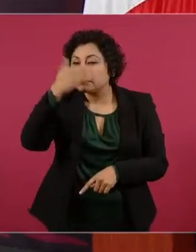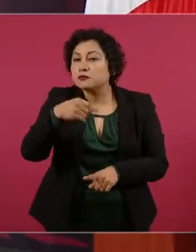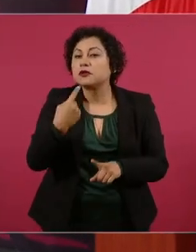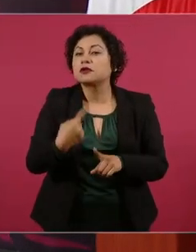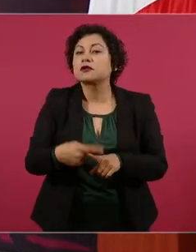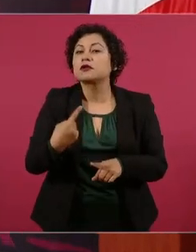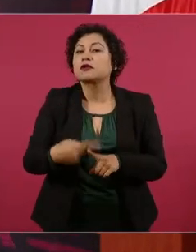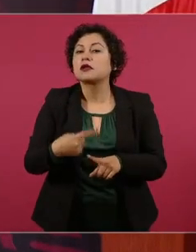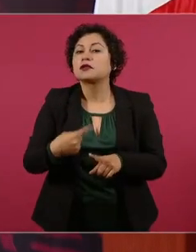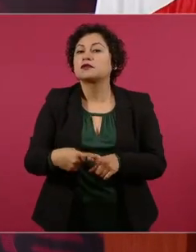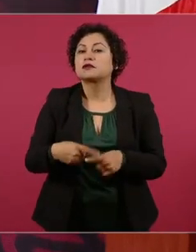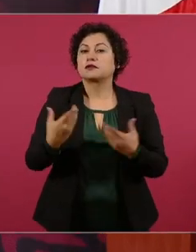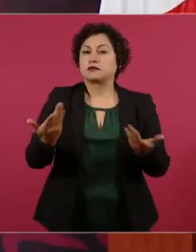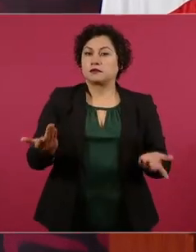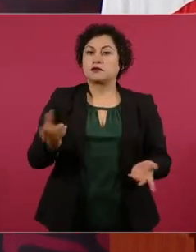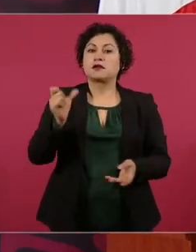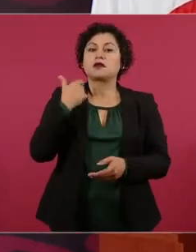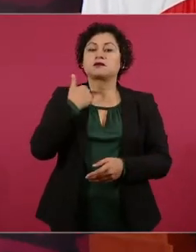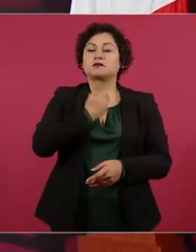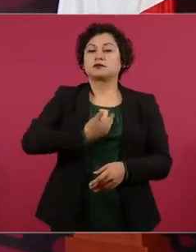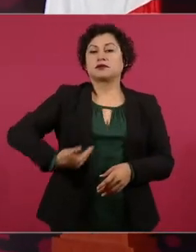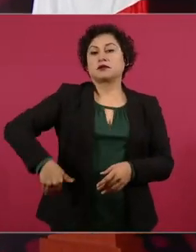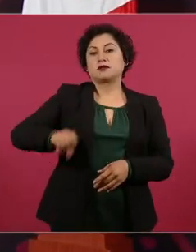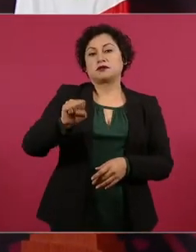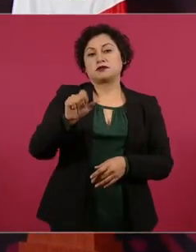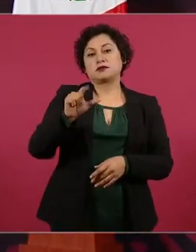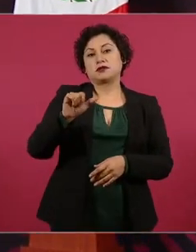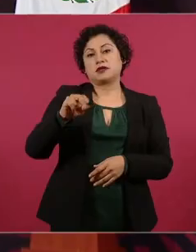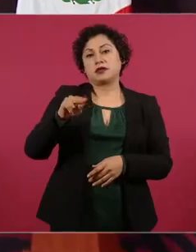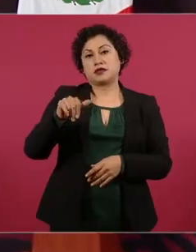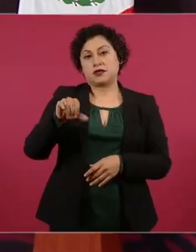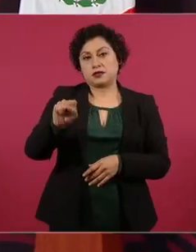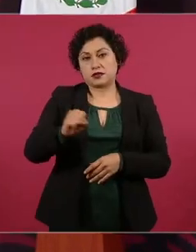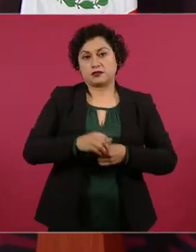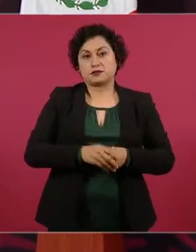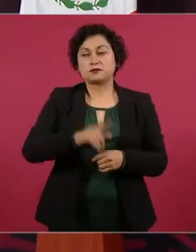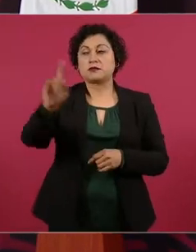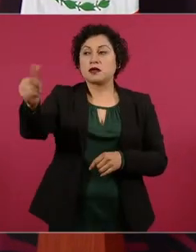el presidente. Y quiere que pasen la Navidad con sus familias.